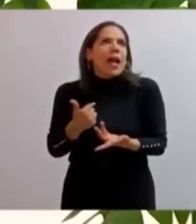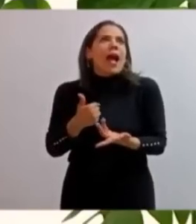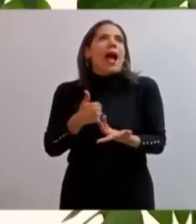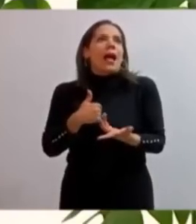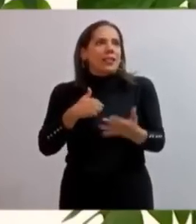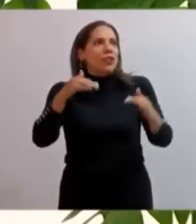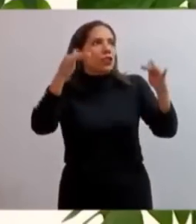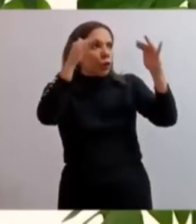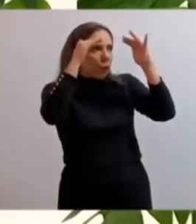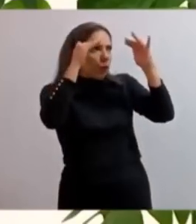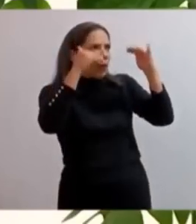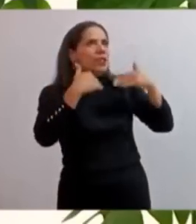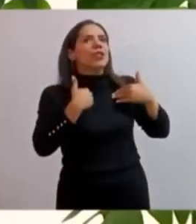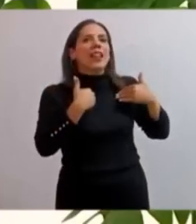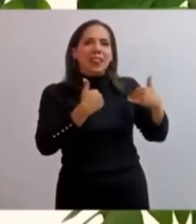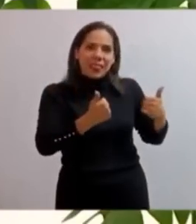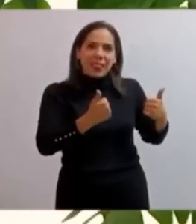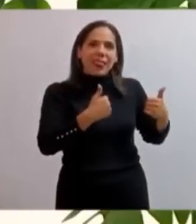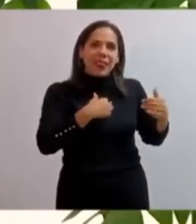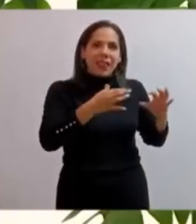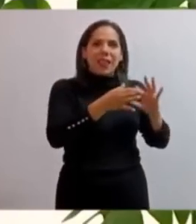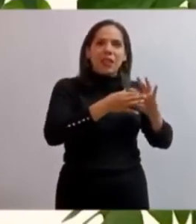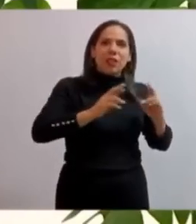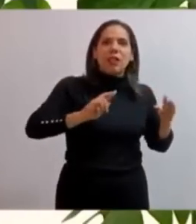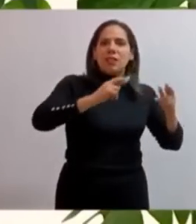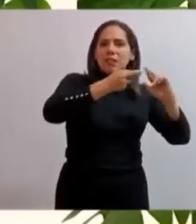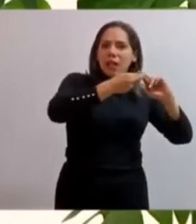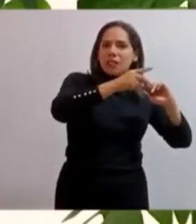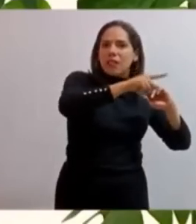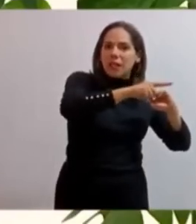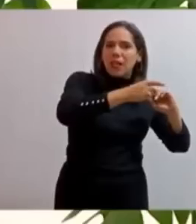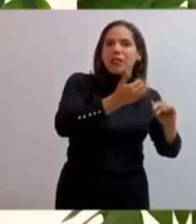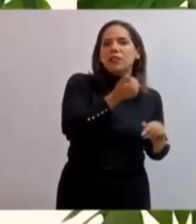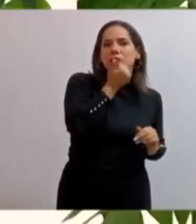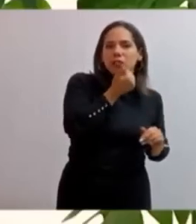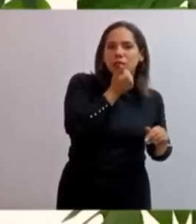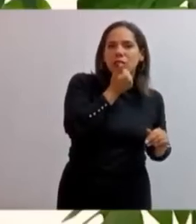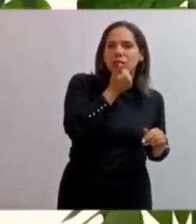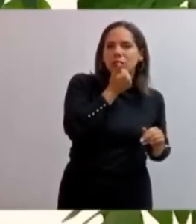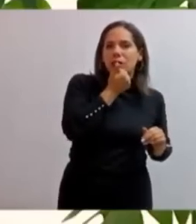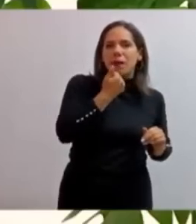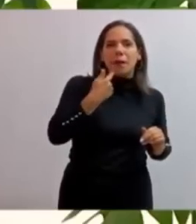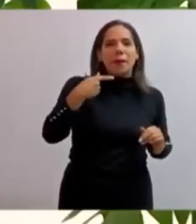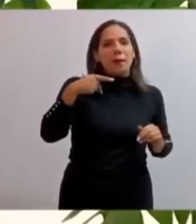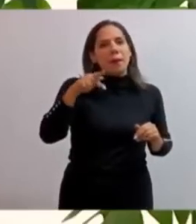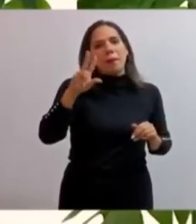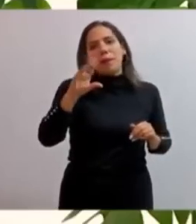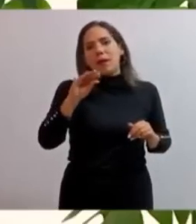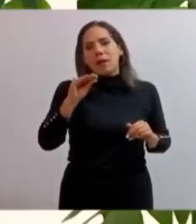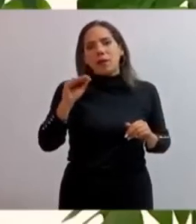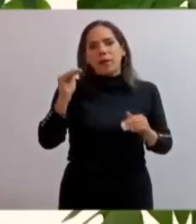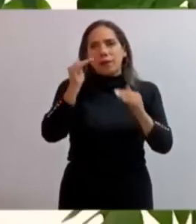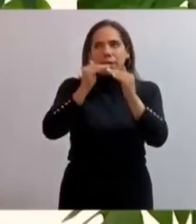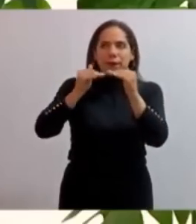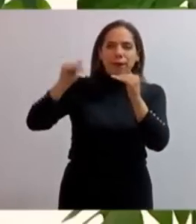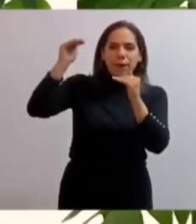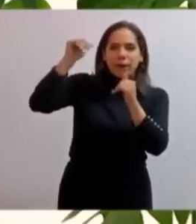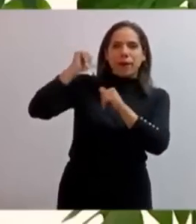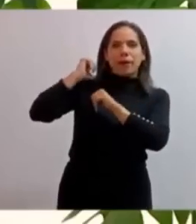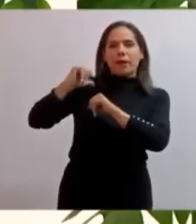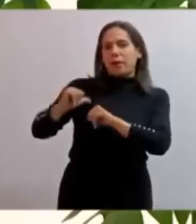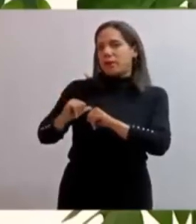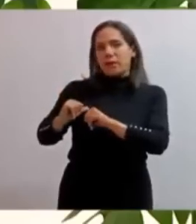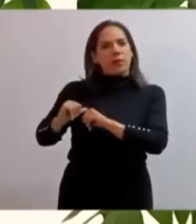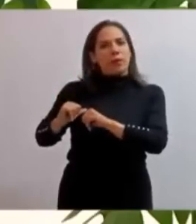los estudiantes? Pero esto no puede venir ni de la dirección ni de la supervisión. Esto tiene que